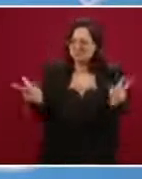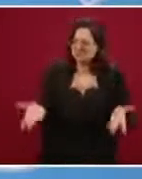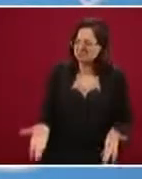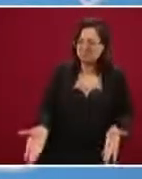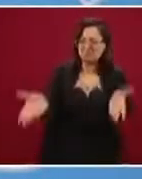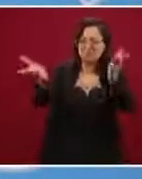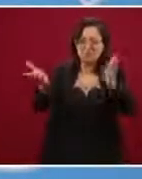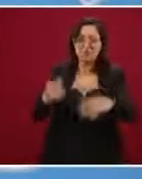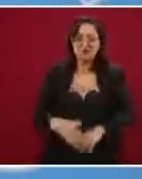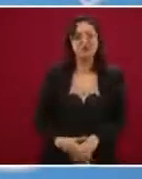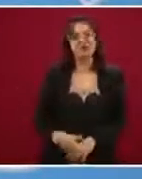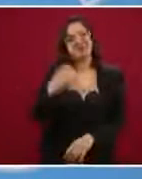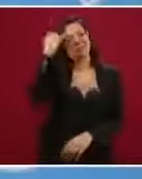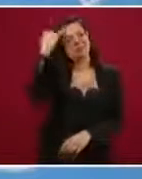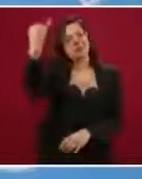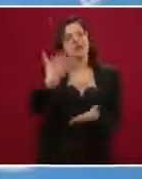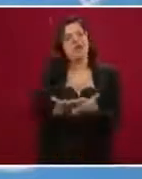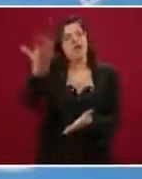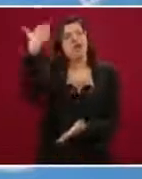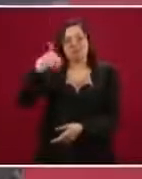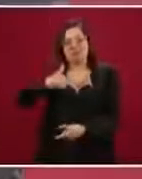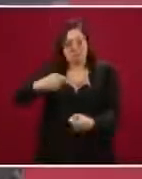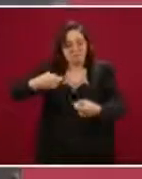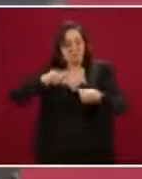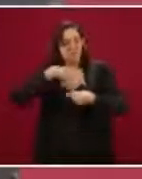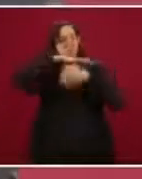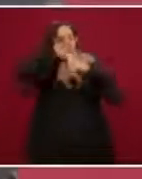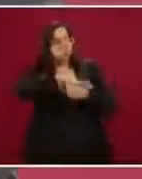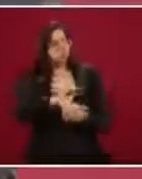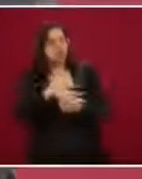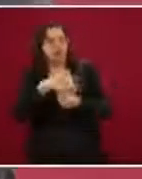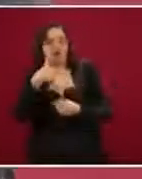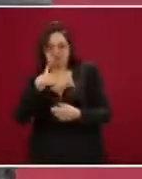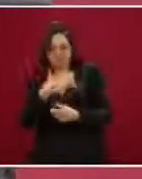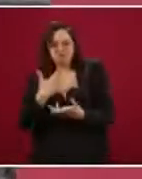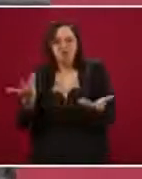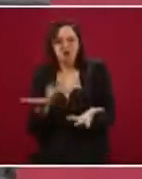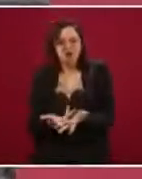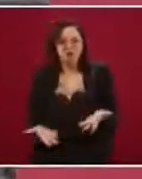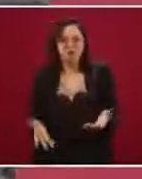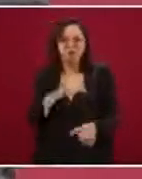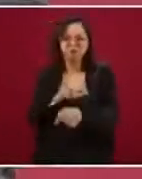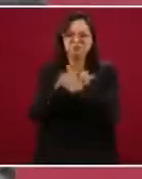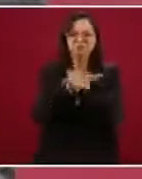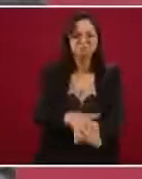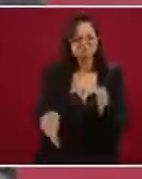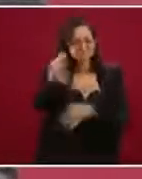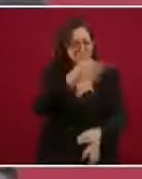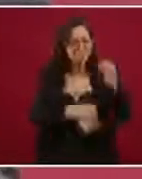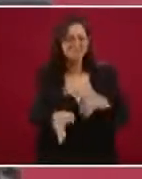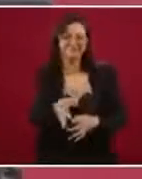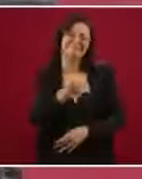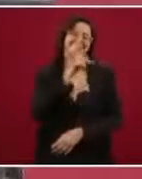censura, vamos nosotros a actuar de la misma manera.